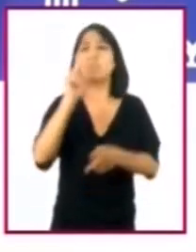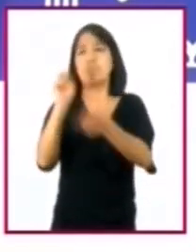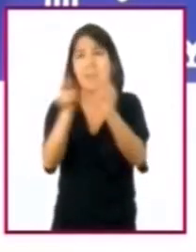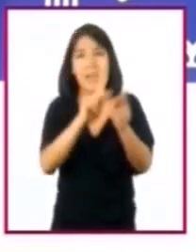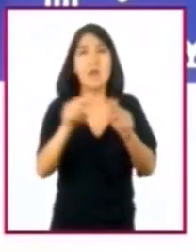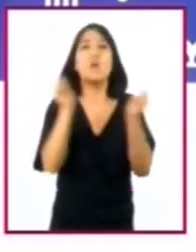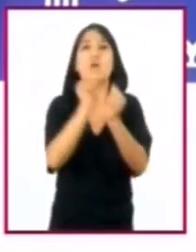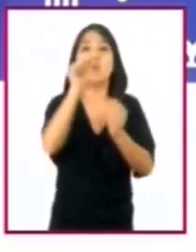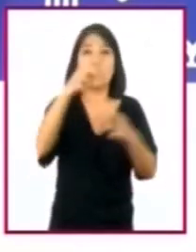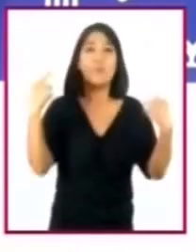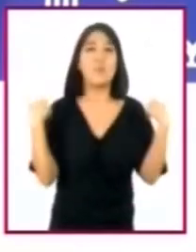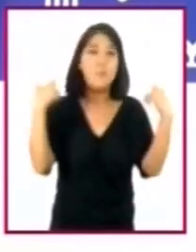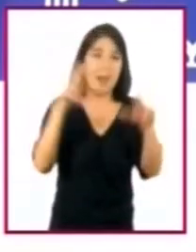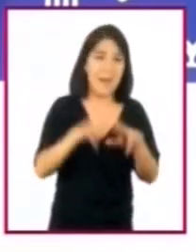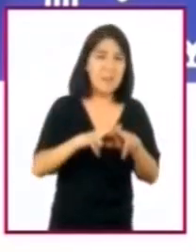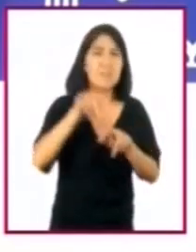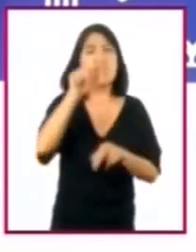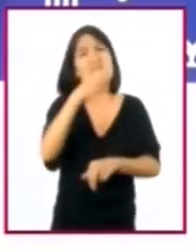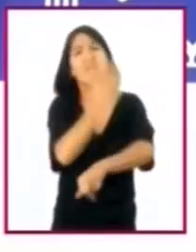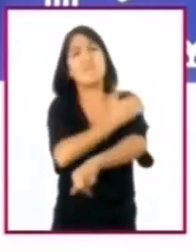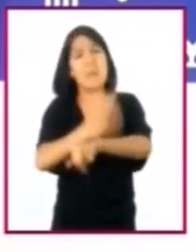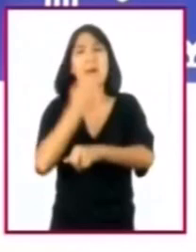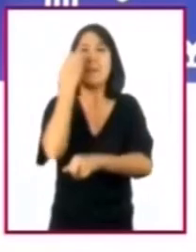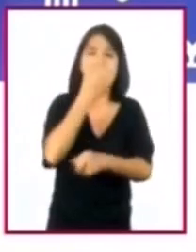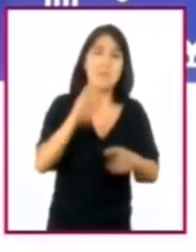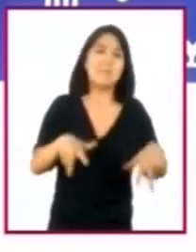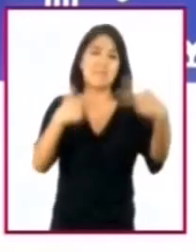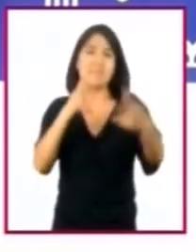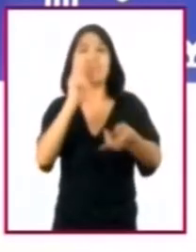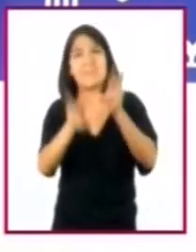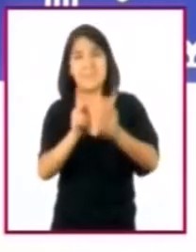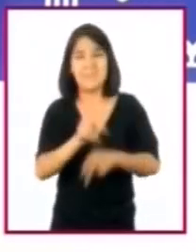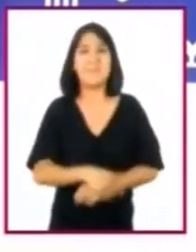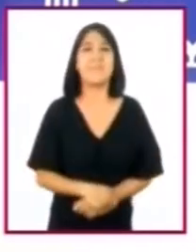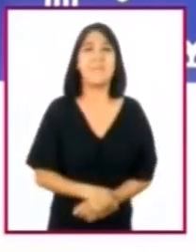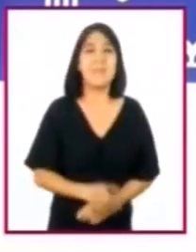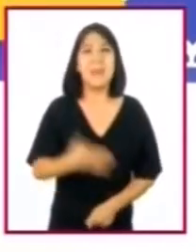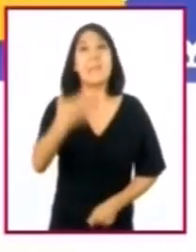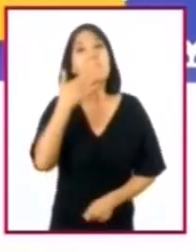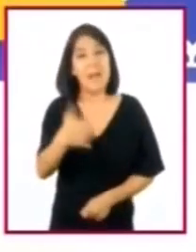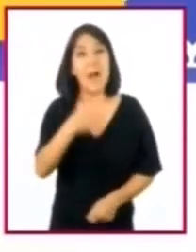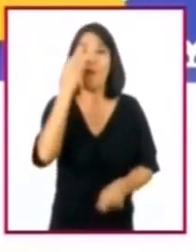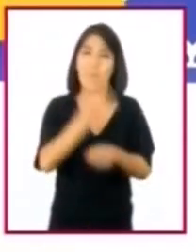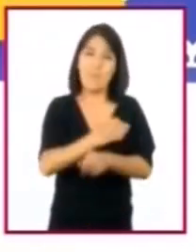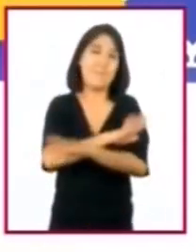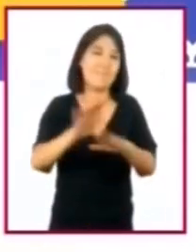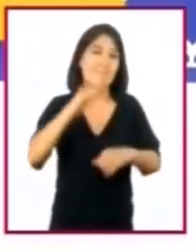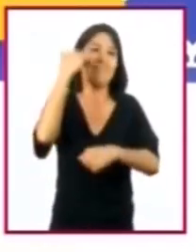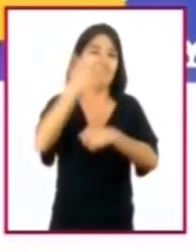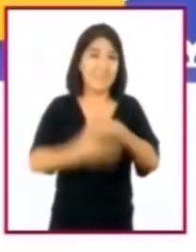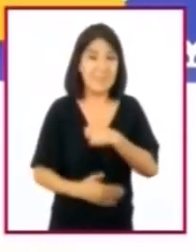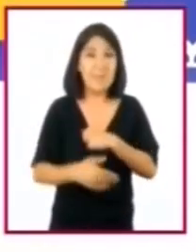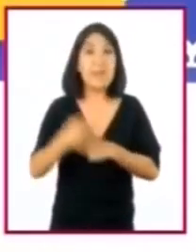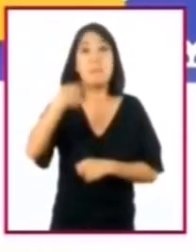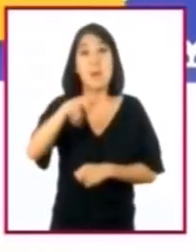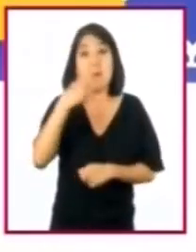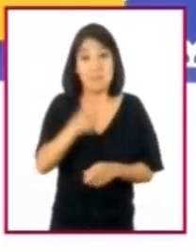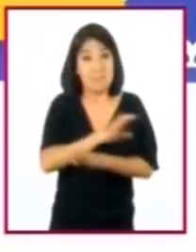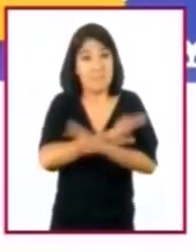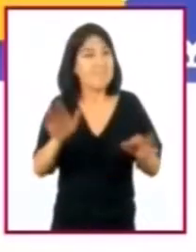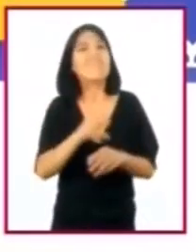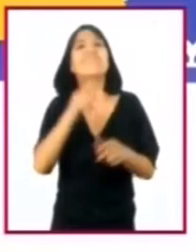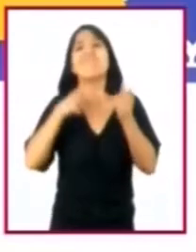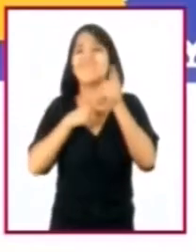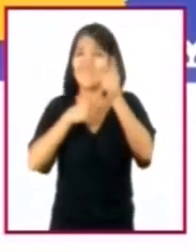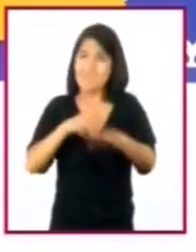tu docente o con algunos de tus compañeros. Muy bien, por hoy hemos finalizado. Pero eso no es todo. Aún nos